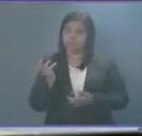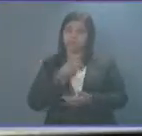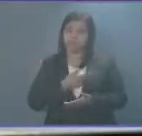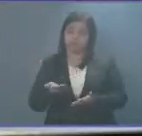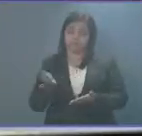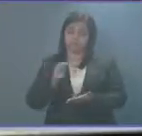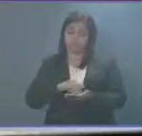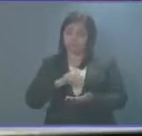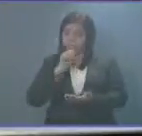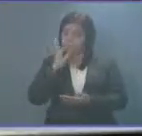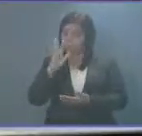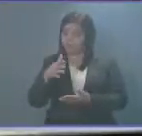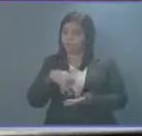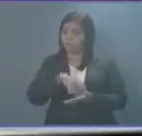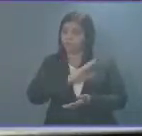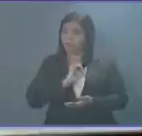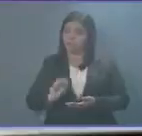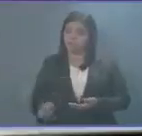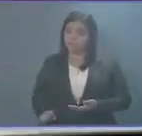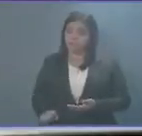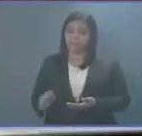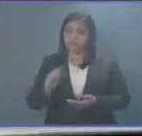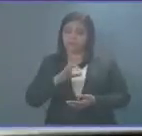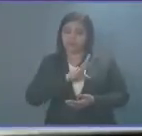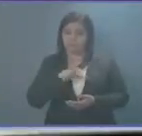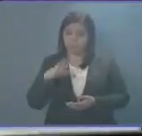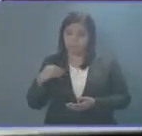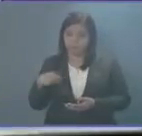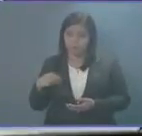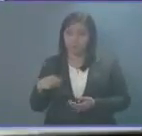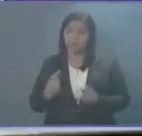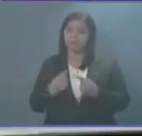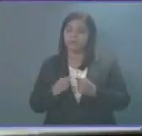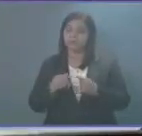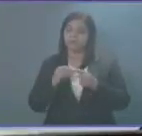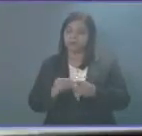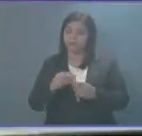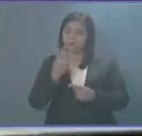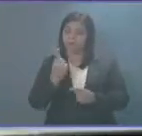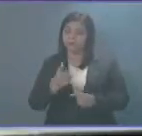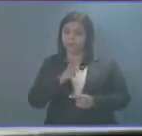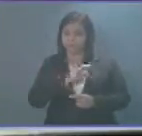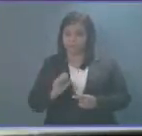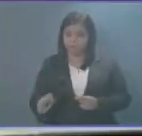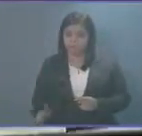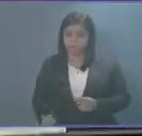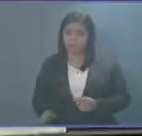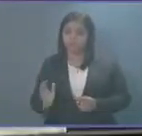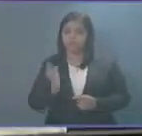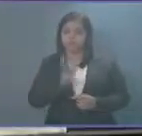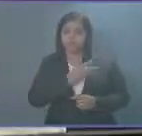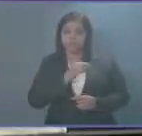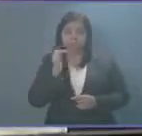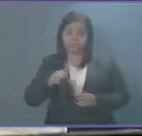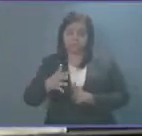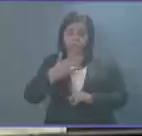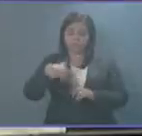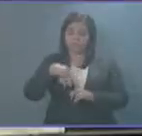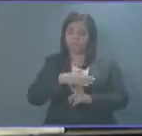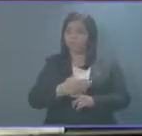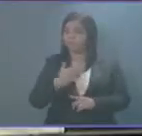reiterarle al pueblo salvadoreño, a la familia y principalmente a los salvadoreños que se encuentran en esta difícil